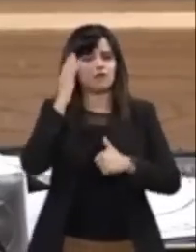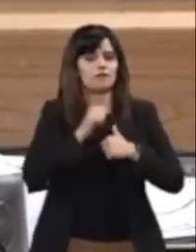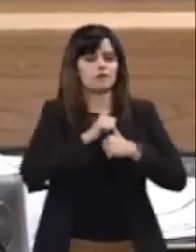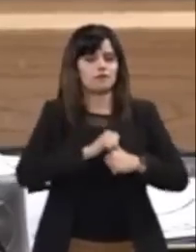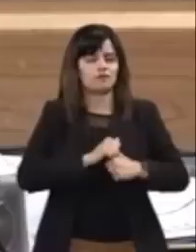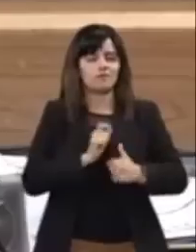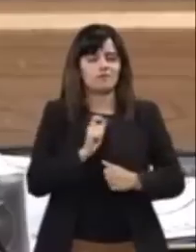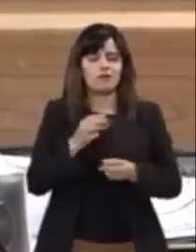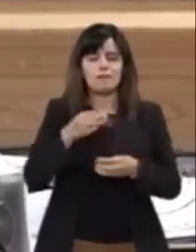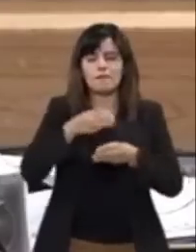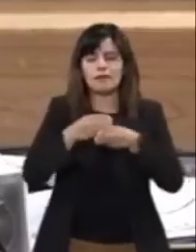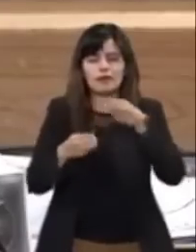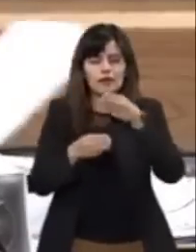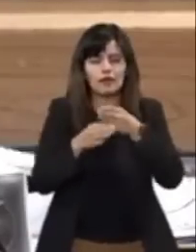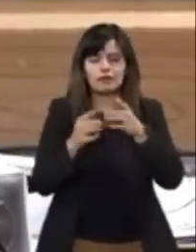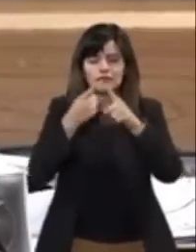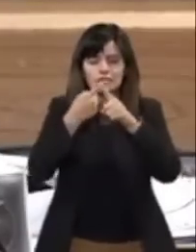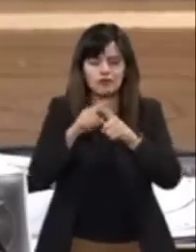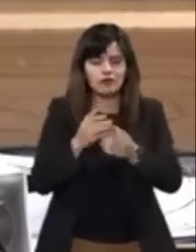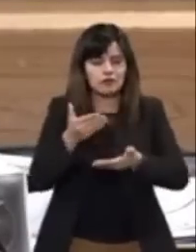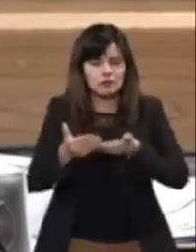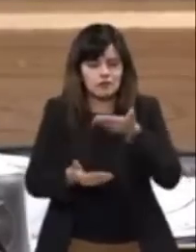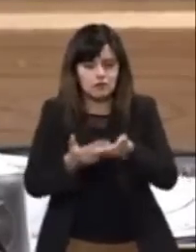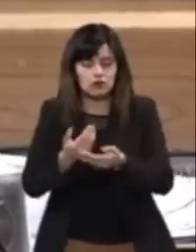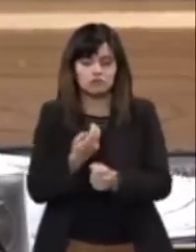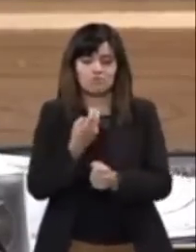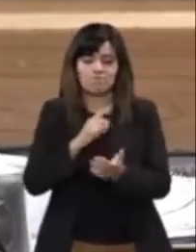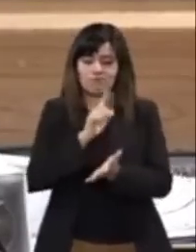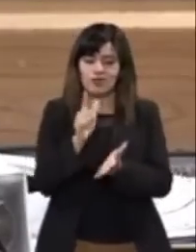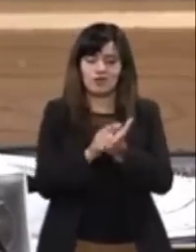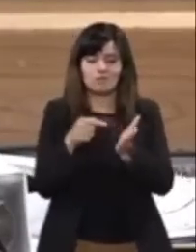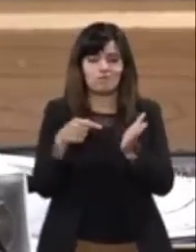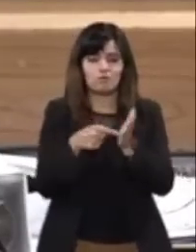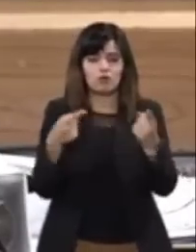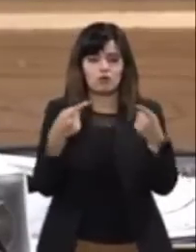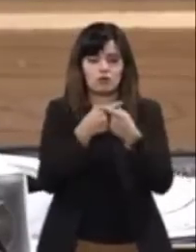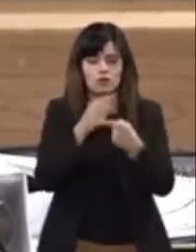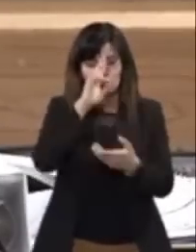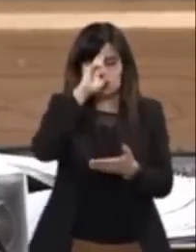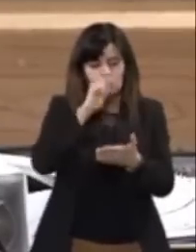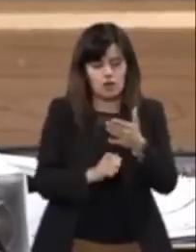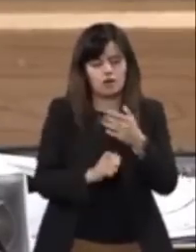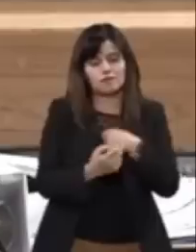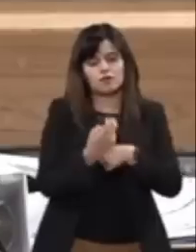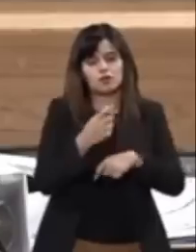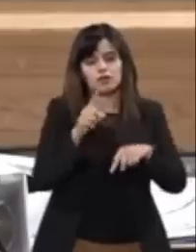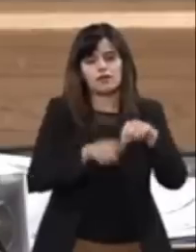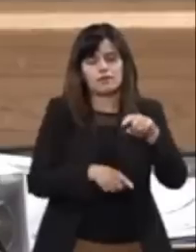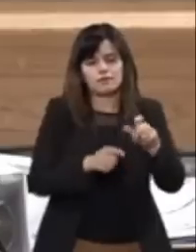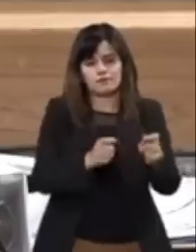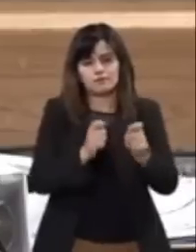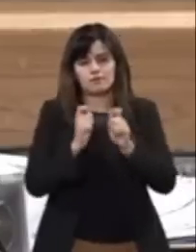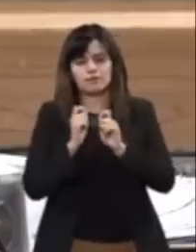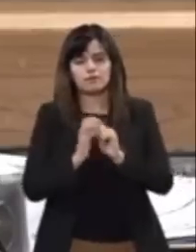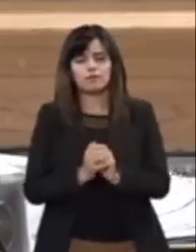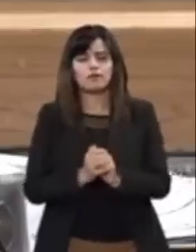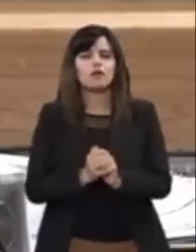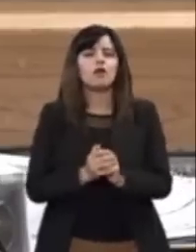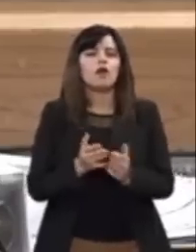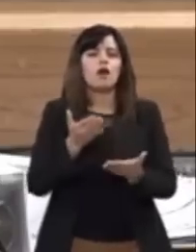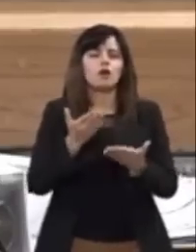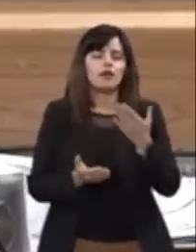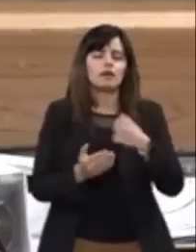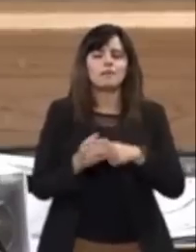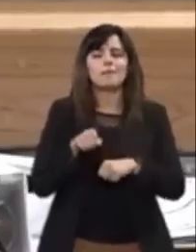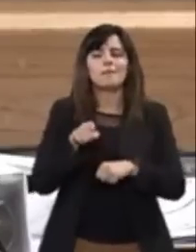Materiales y Servicios por corrupción en este contrato. Contrato de servicio celular de transporte de datos de